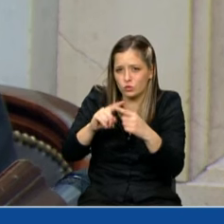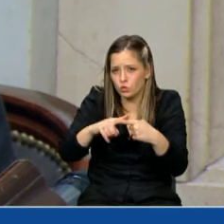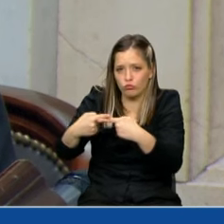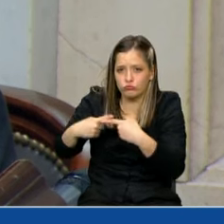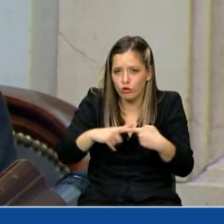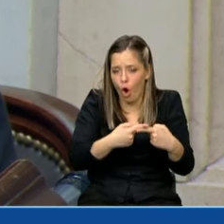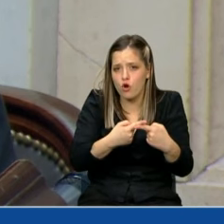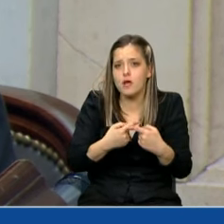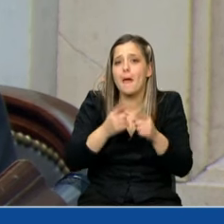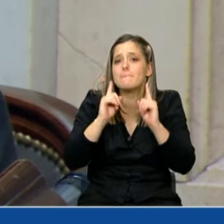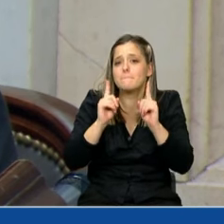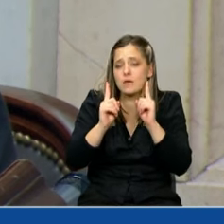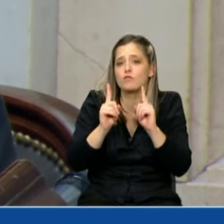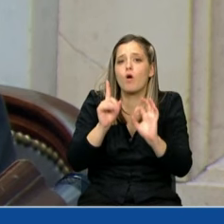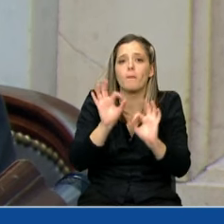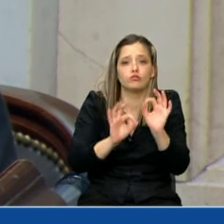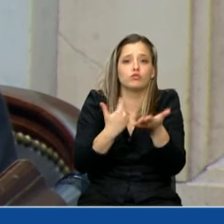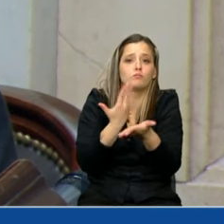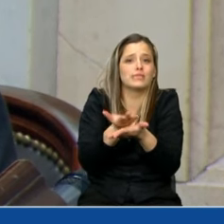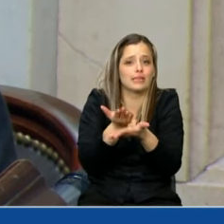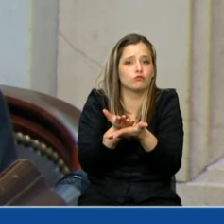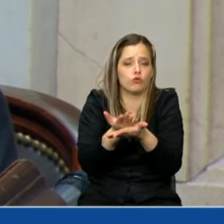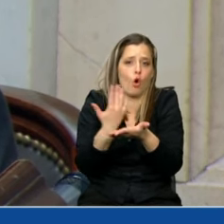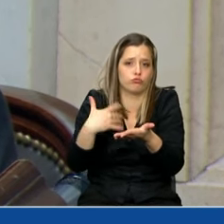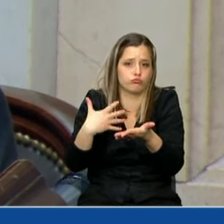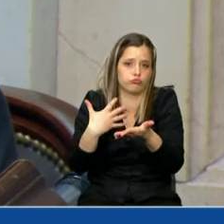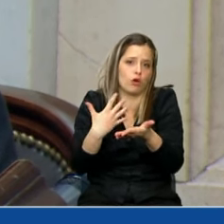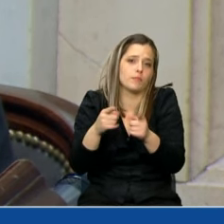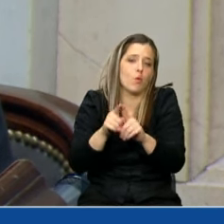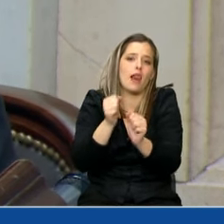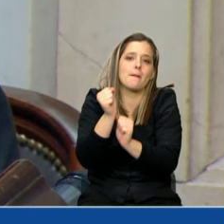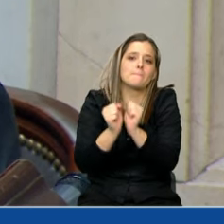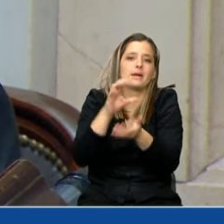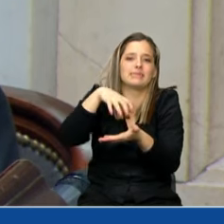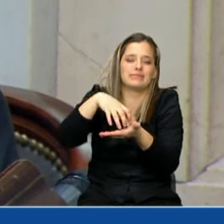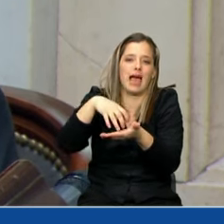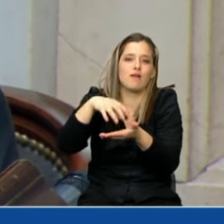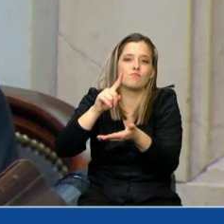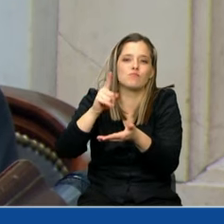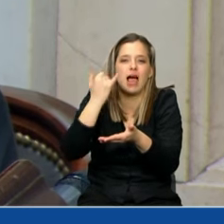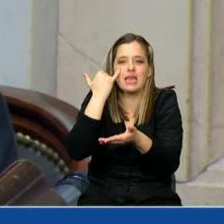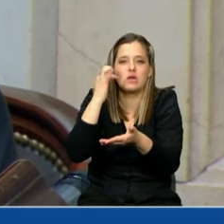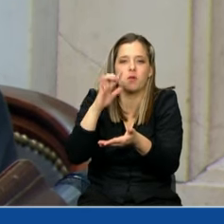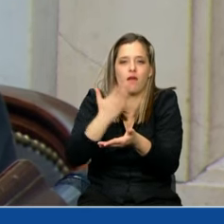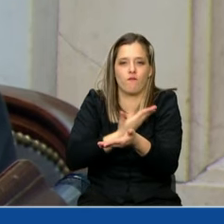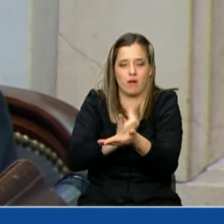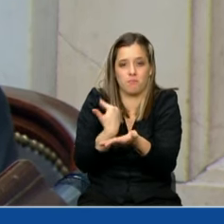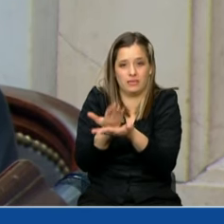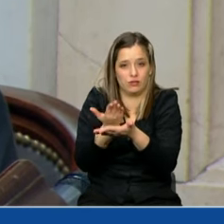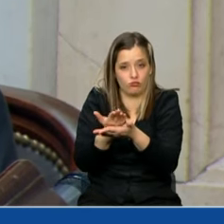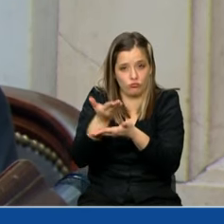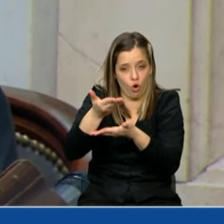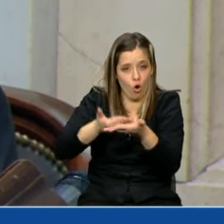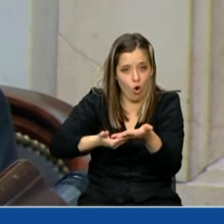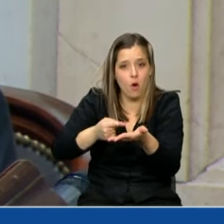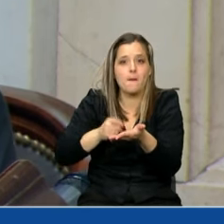gravedad que fue presentado por una empresa por una compañía que es ipf en la cual vino